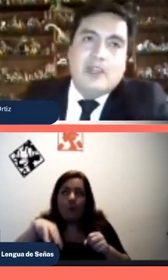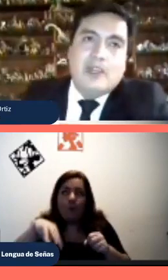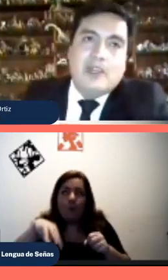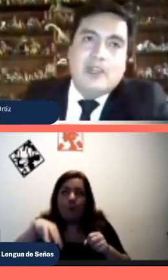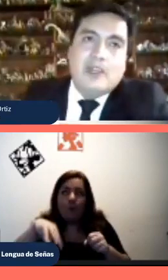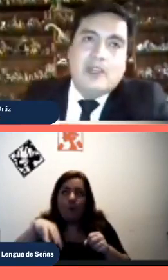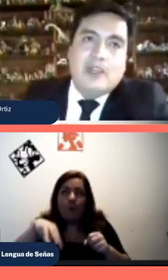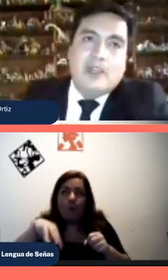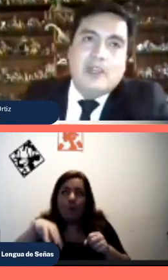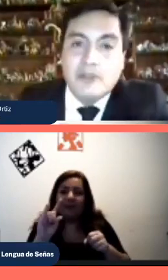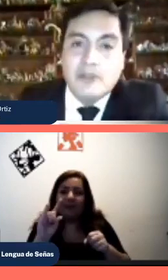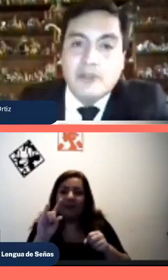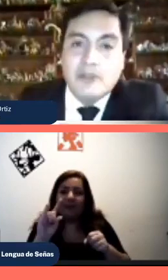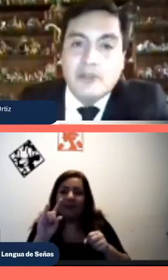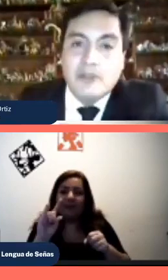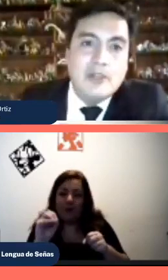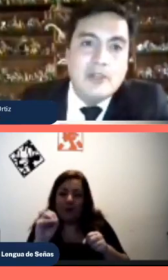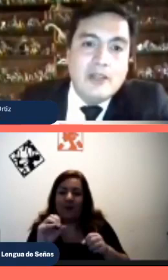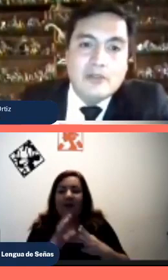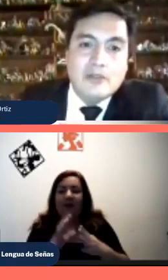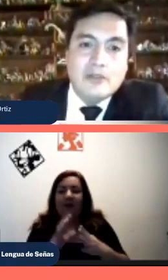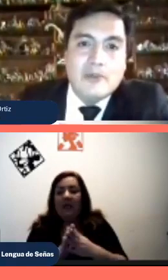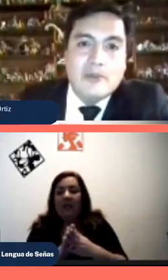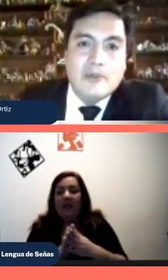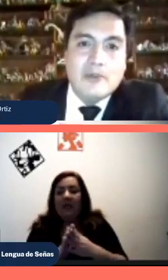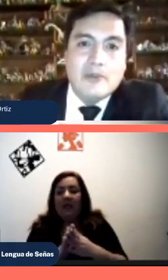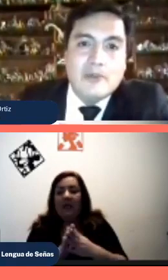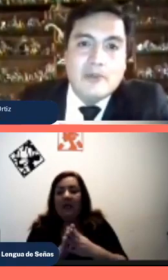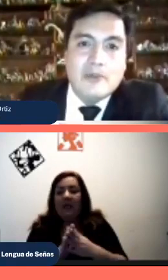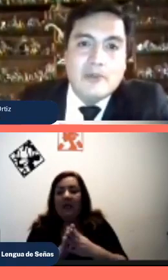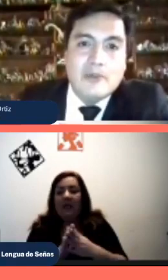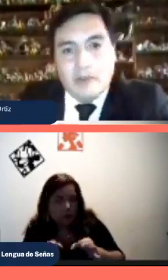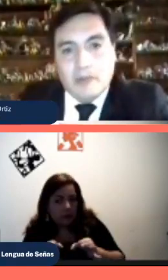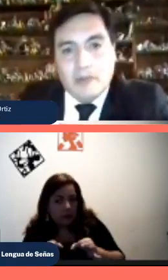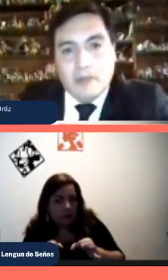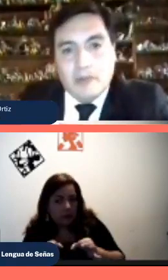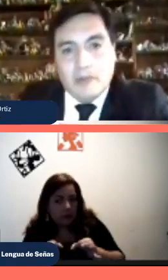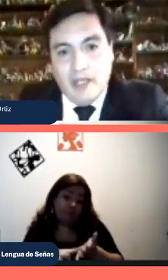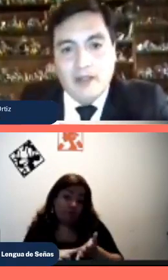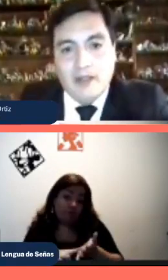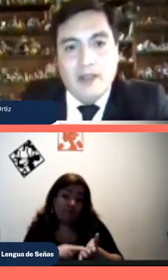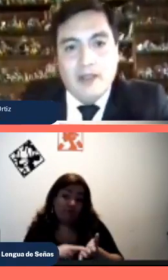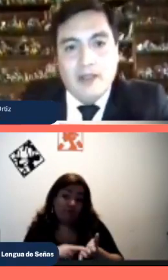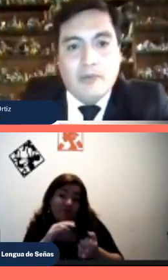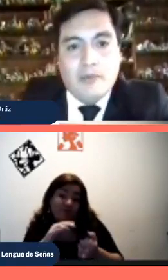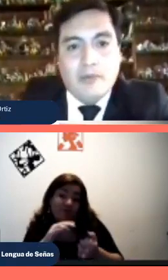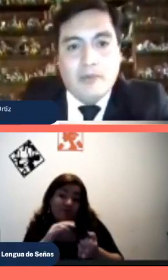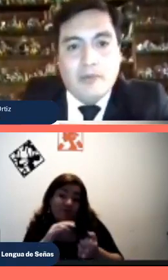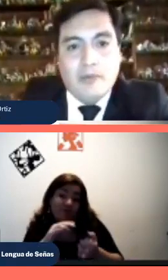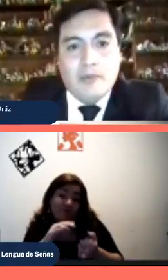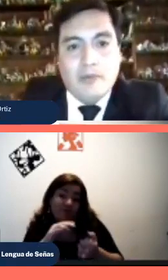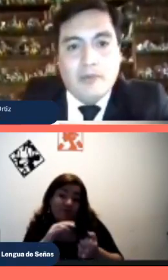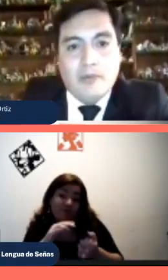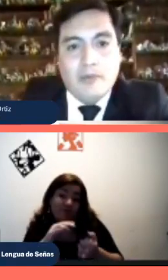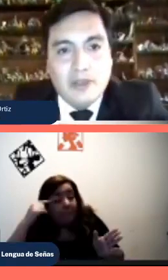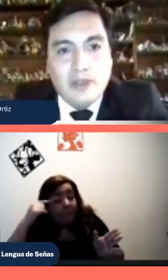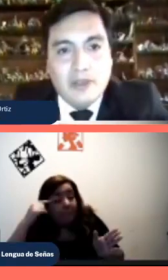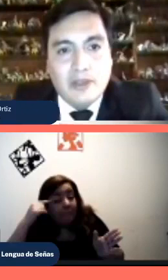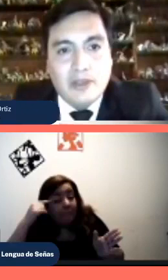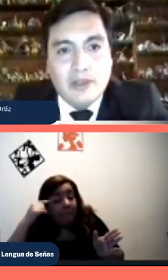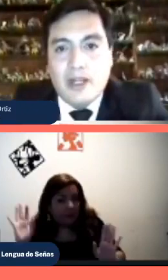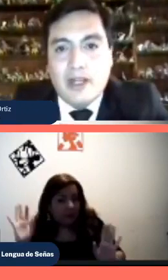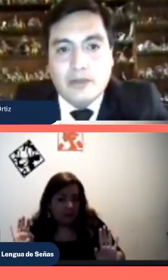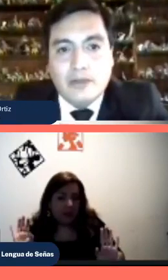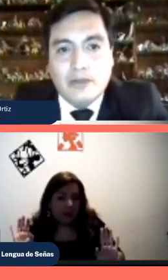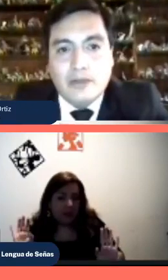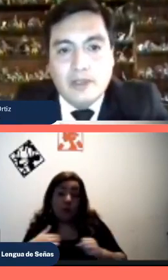es efectivamente un mosasaurio, eso no se puede saber, solamente se puede inferir, porque